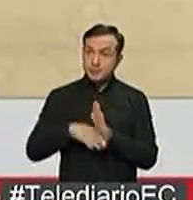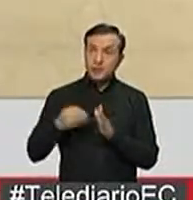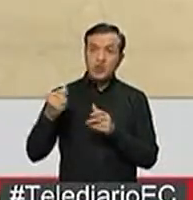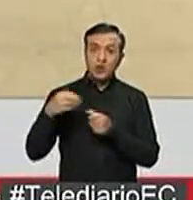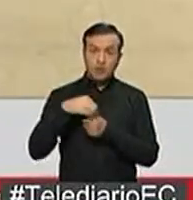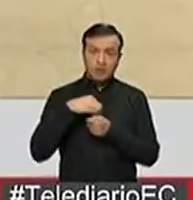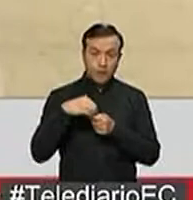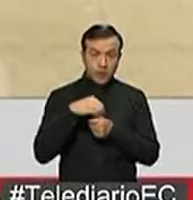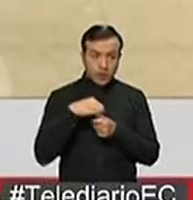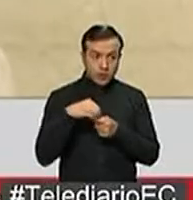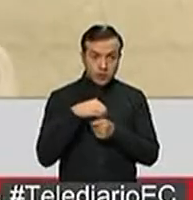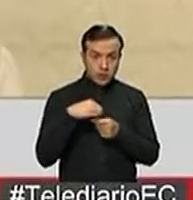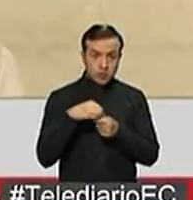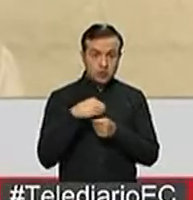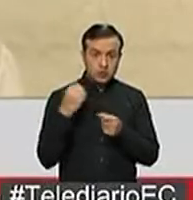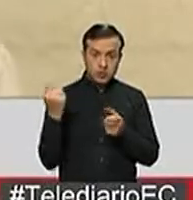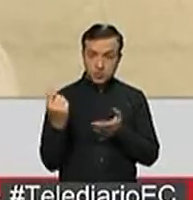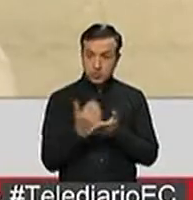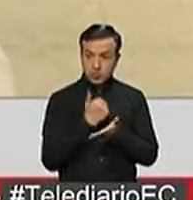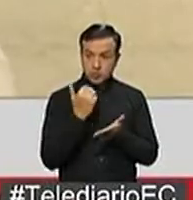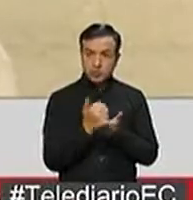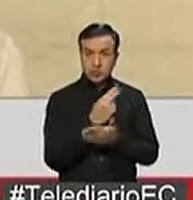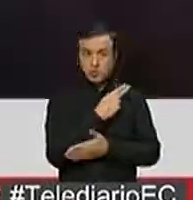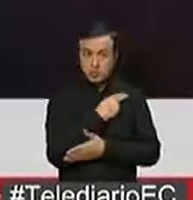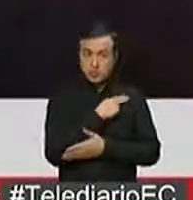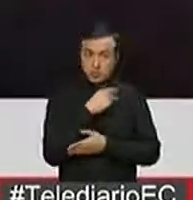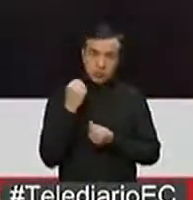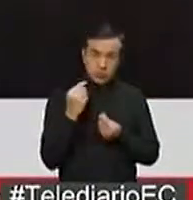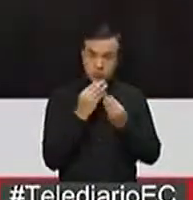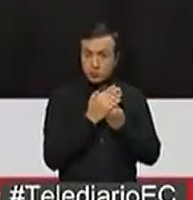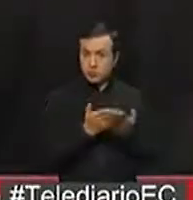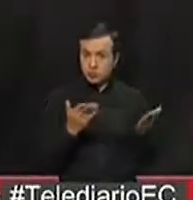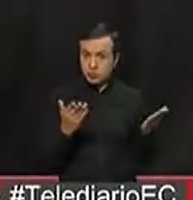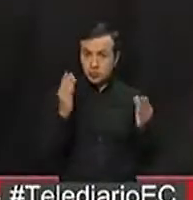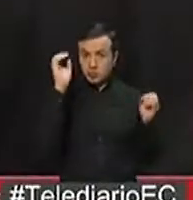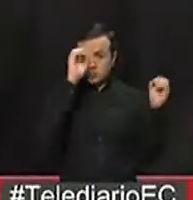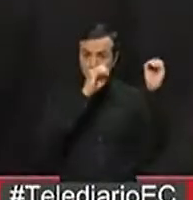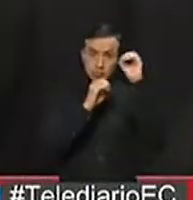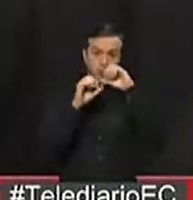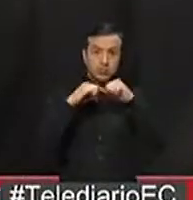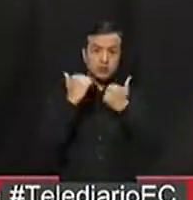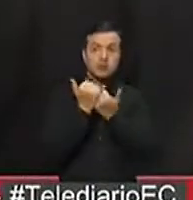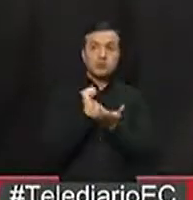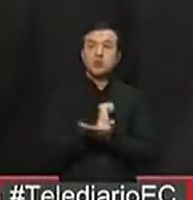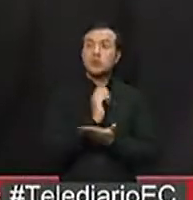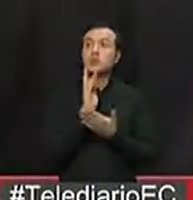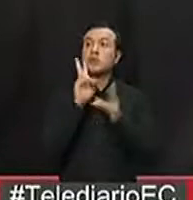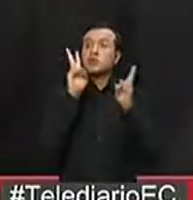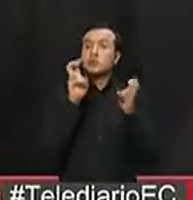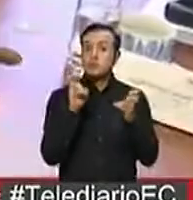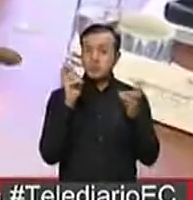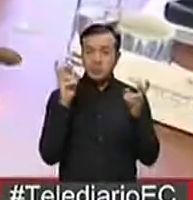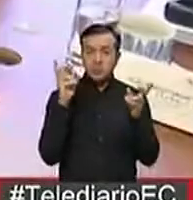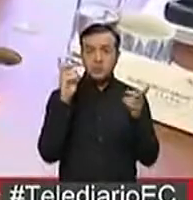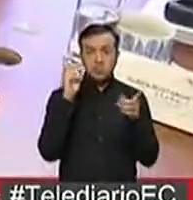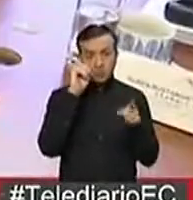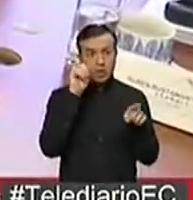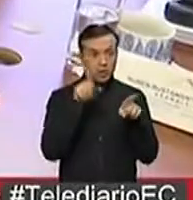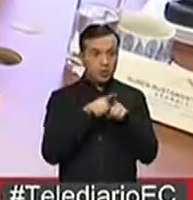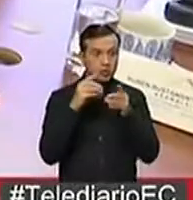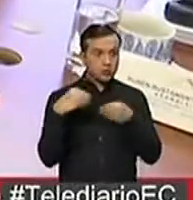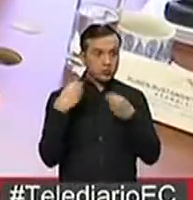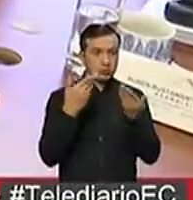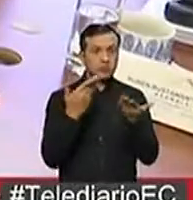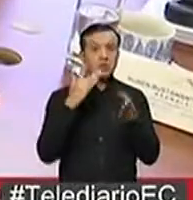fondos de los cuales se nutren las universidades. Otra observación de los asambleístas es el tema de las concesiones, ya que con el riesgo